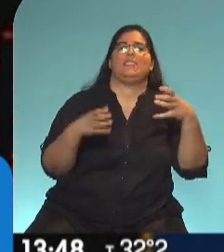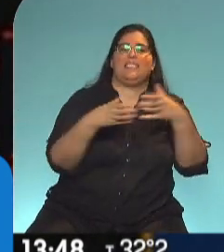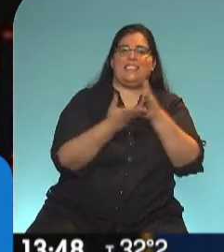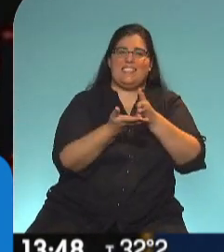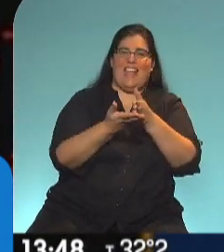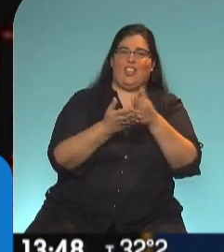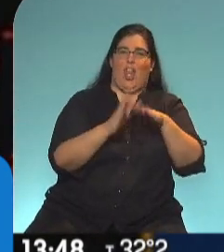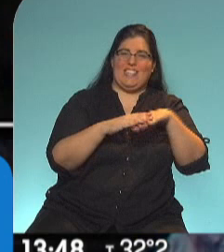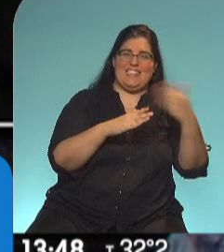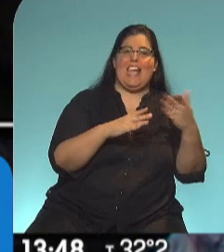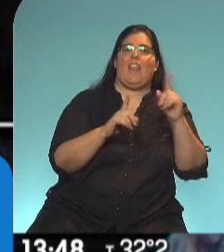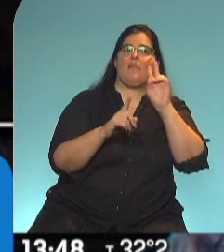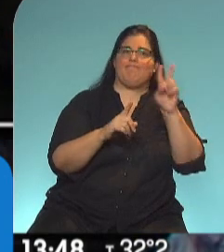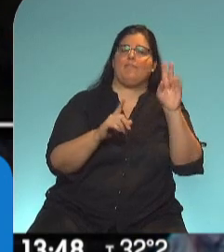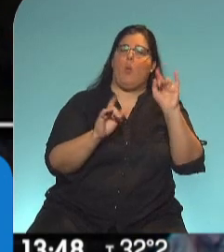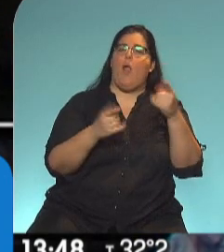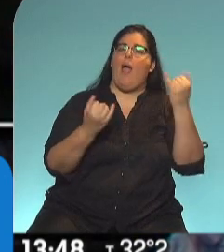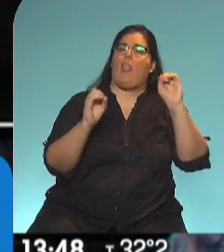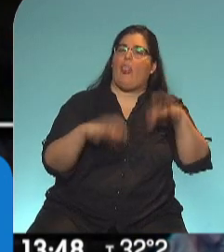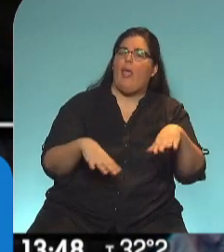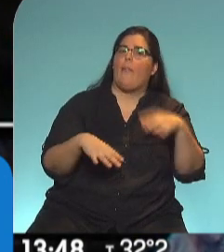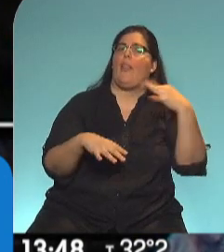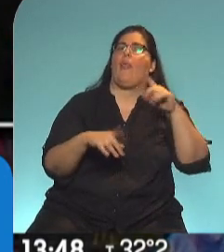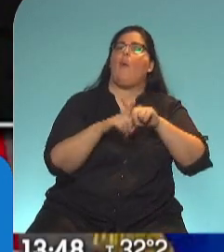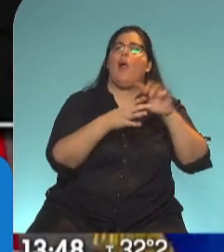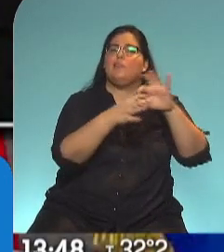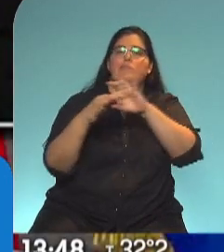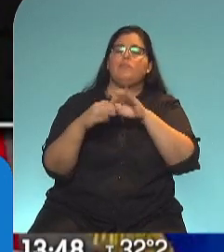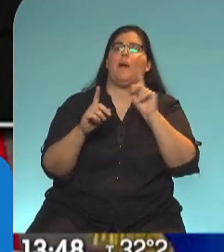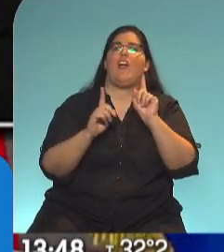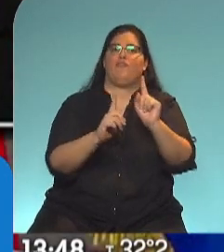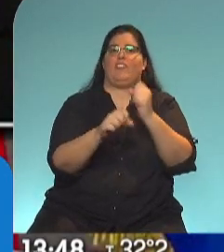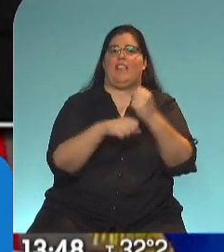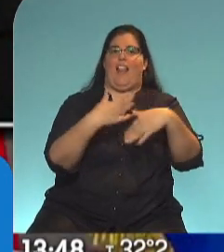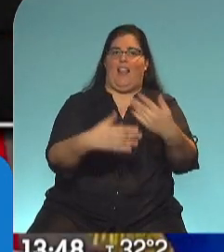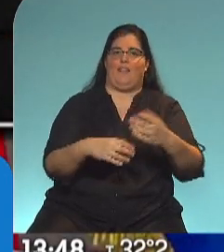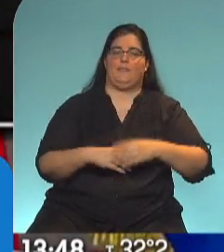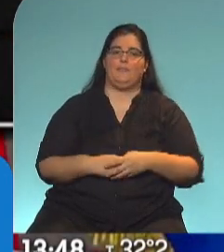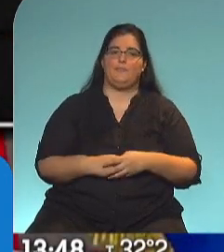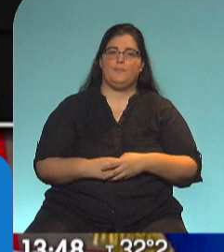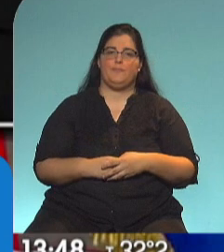visiblemente debilitado y obligado a generar nuevas alianzas para poder sostener su gestión.